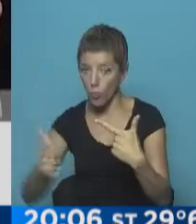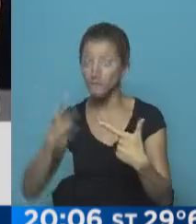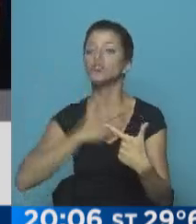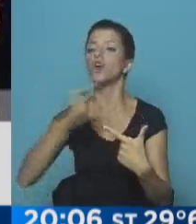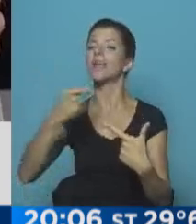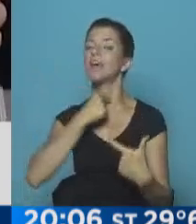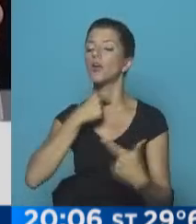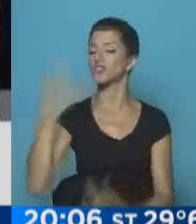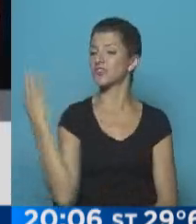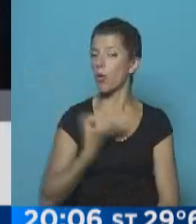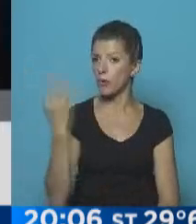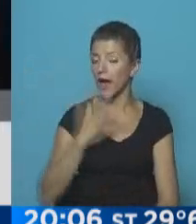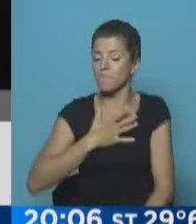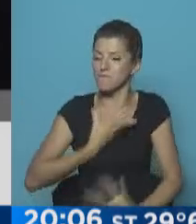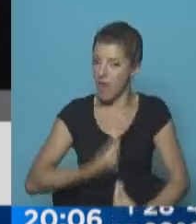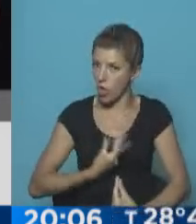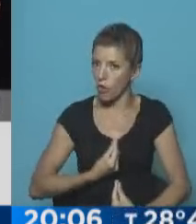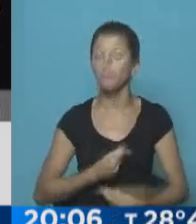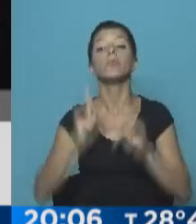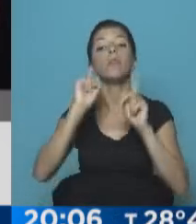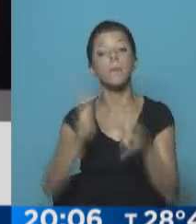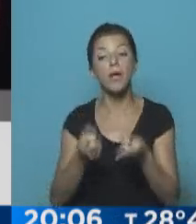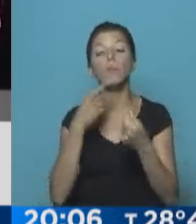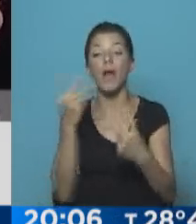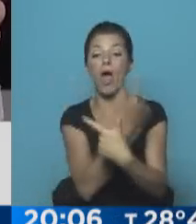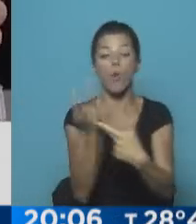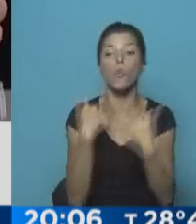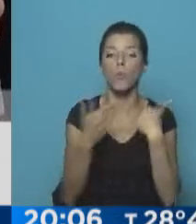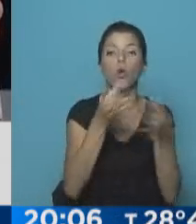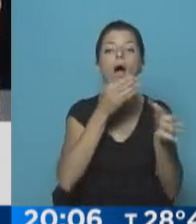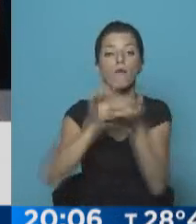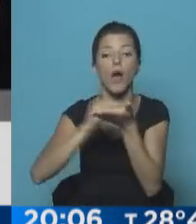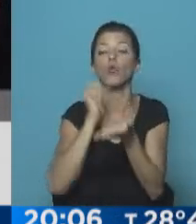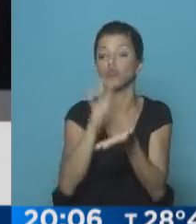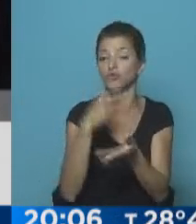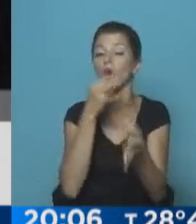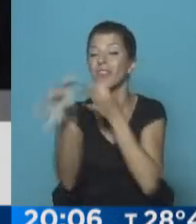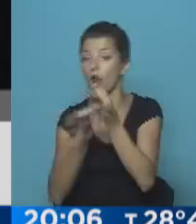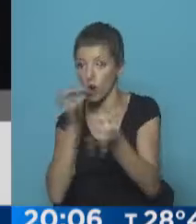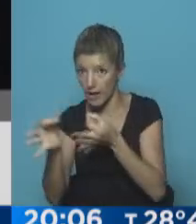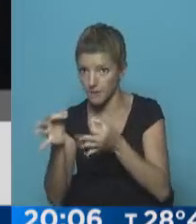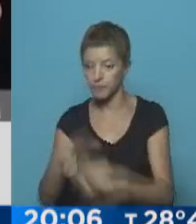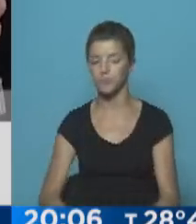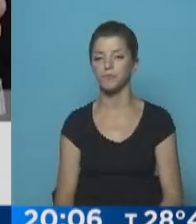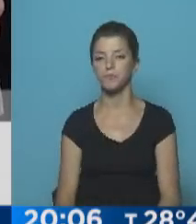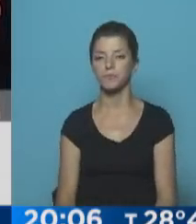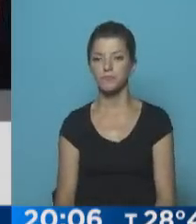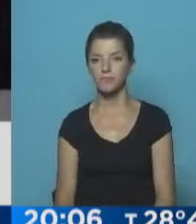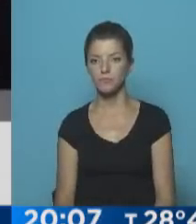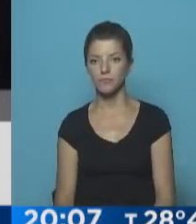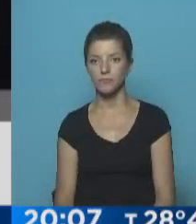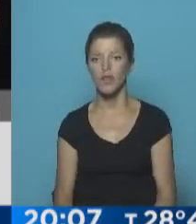seguridad porque tengo miedo. También se entrevistaron con sus abogados Elizabeth Gazzaro y Humberto Próspero, quienes los